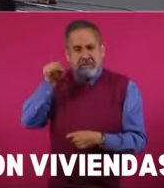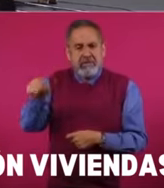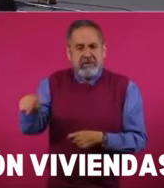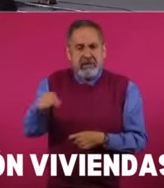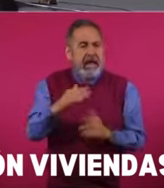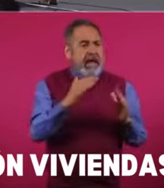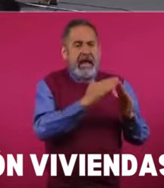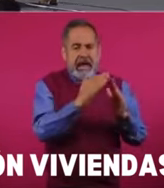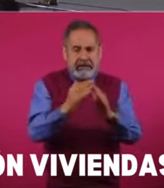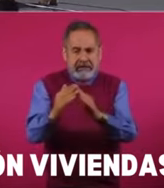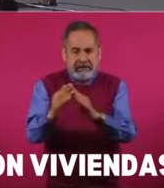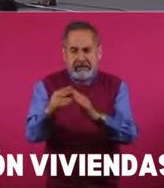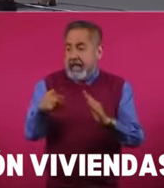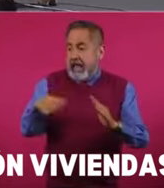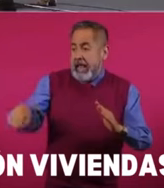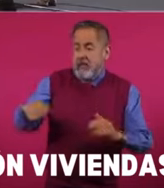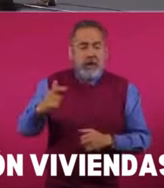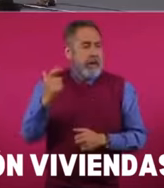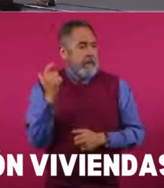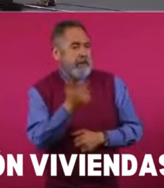de viviendas,